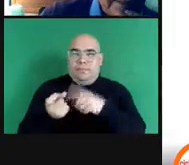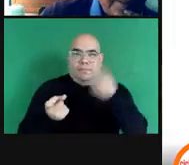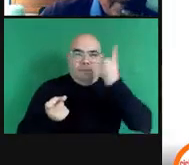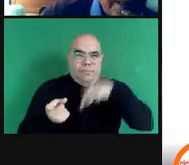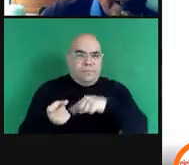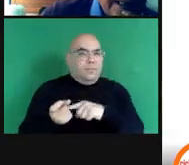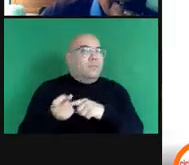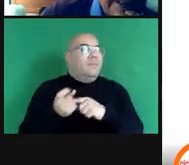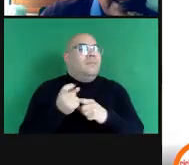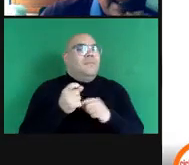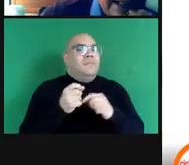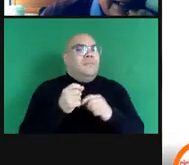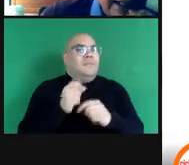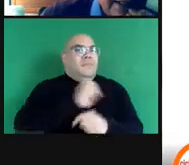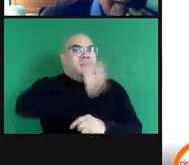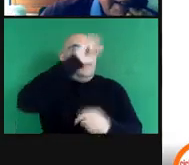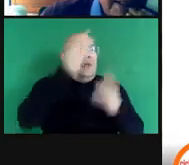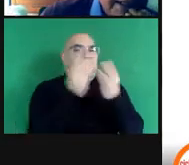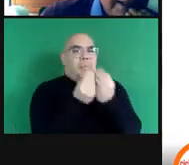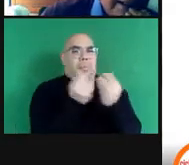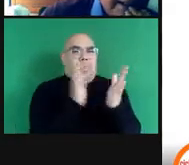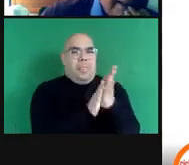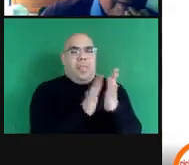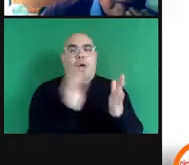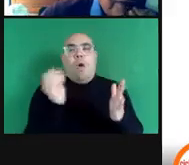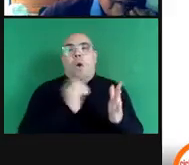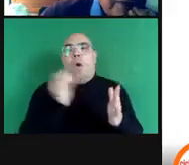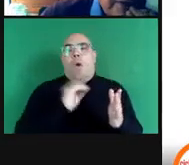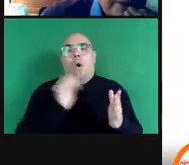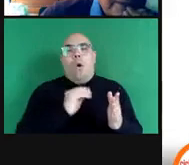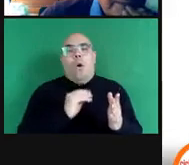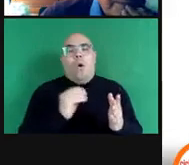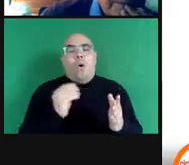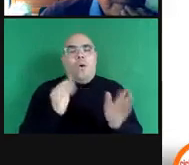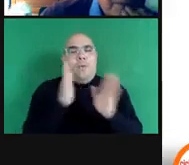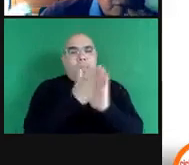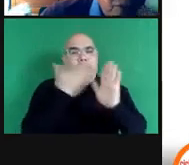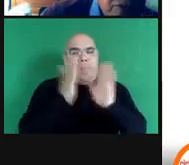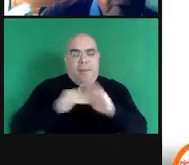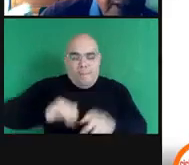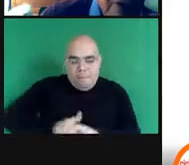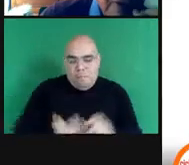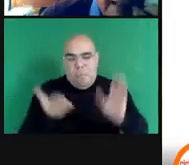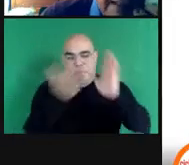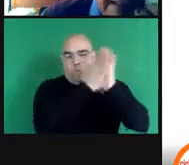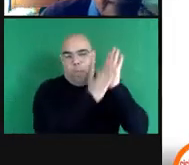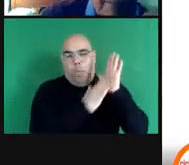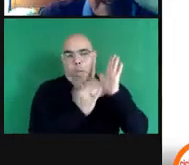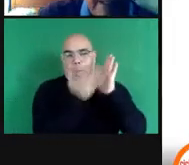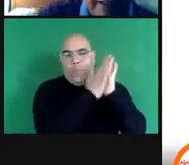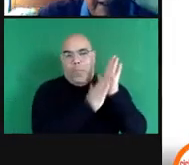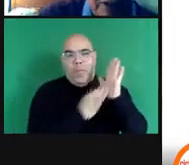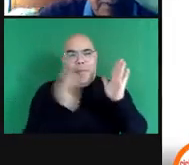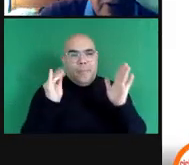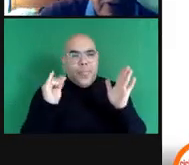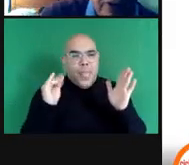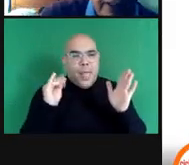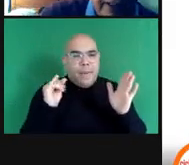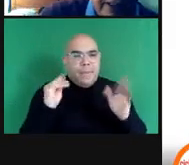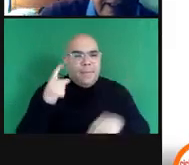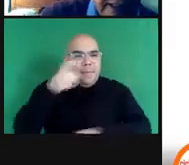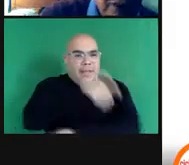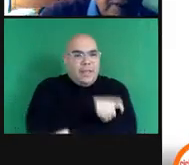materiales que es difícil de quitar en todos los casos, ¿sí? Todos contienen sustancias que penetran en los